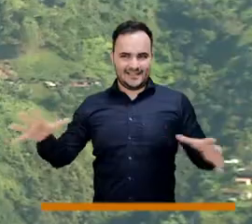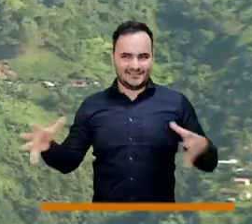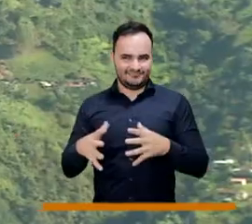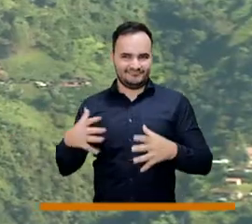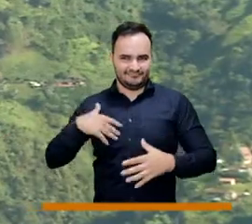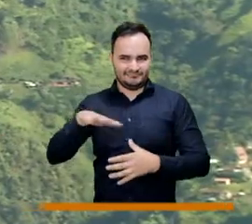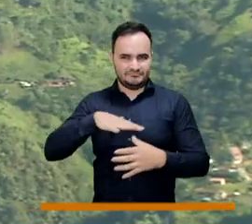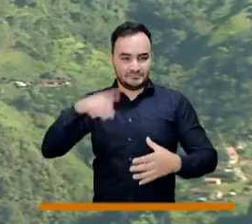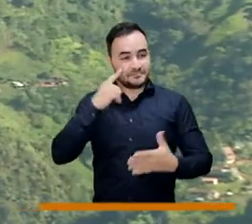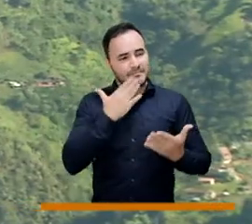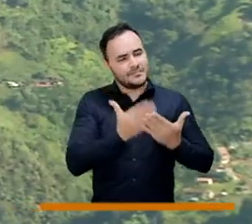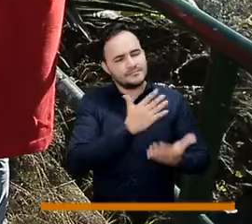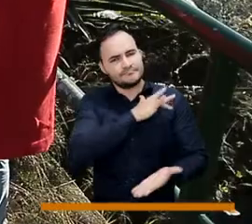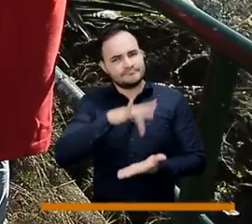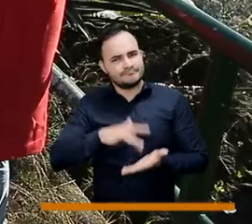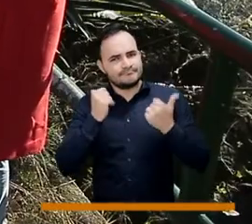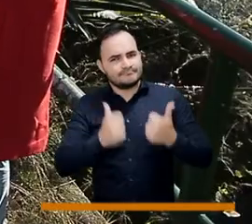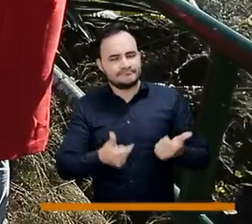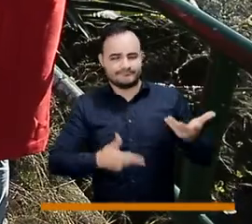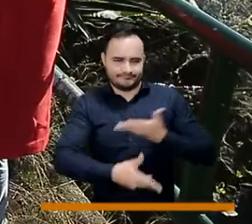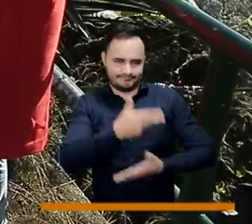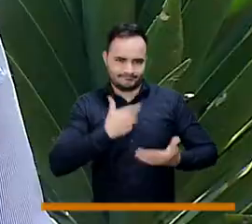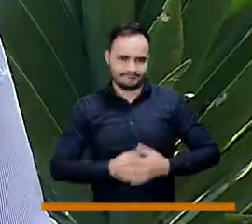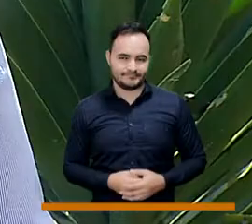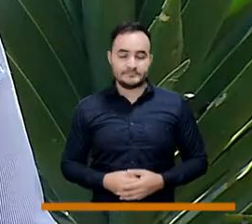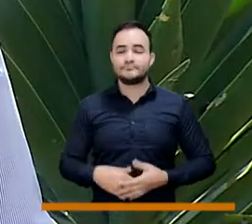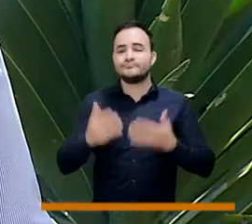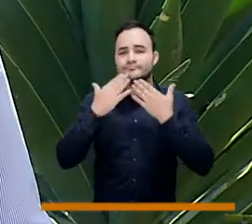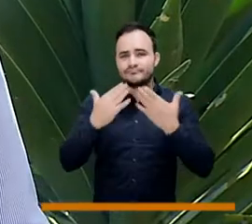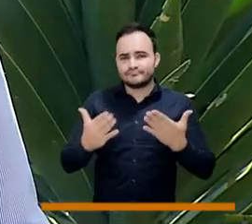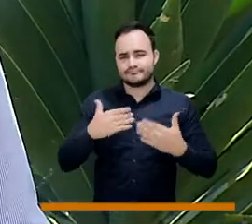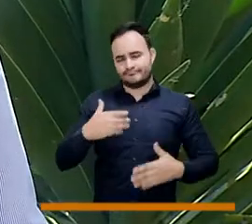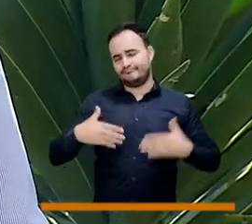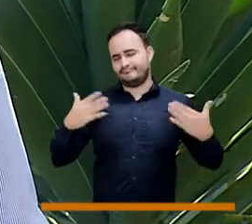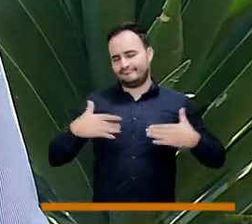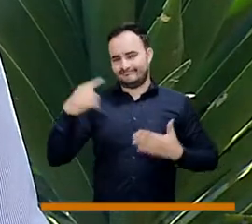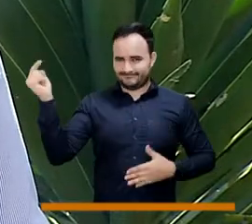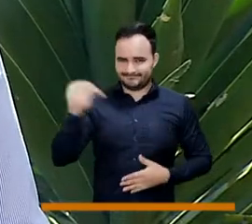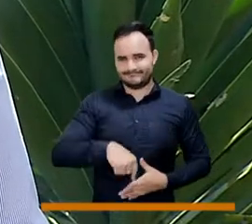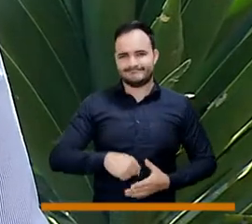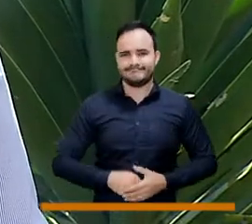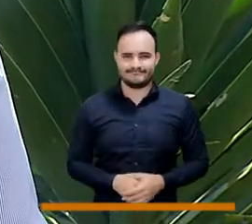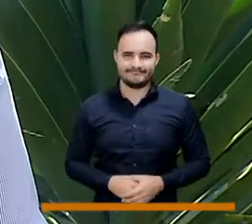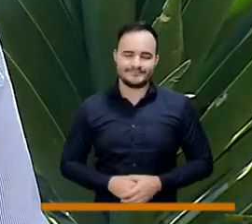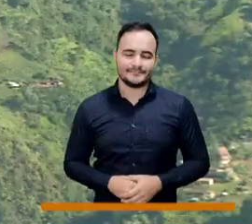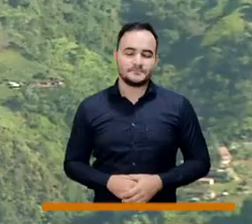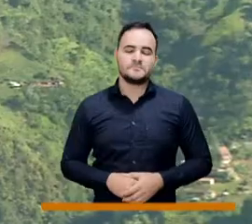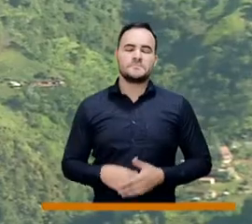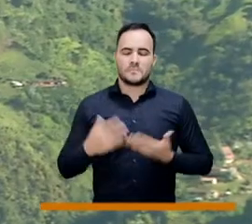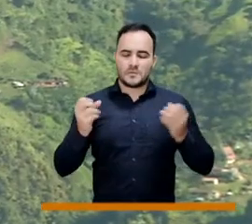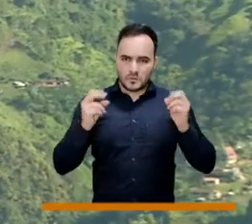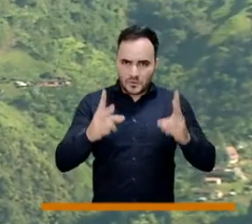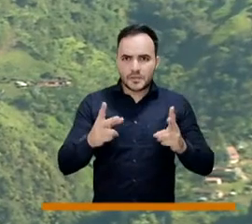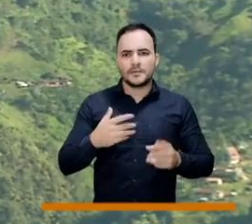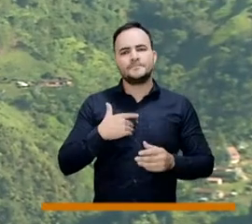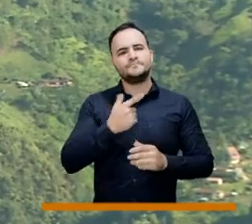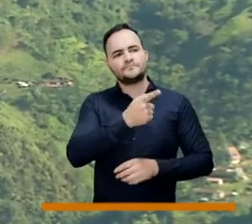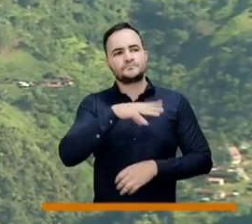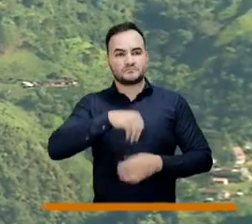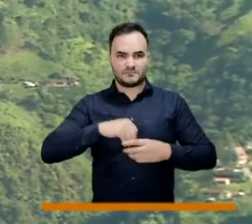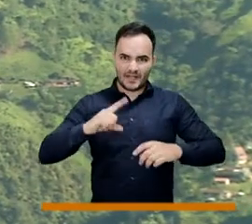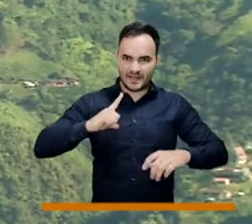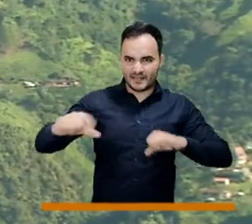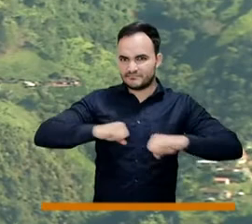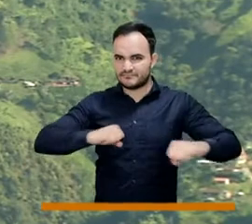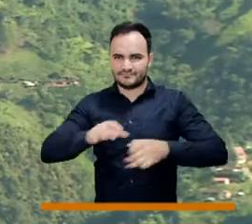Palmitas. Corregidora, gracias por estar con nosotros, bienvenida al espacio. Mucho gusto que estén en el territorio. Bueno, cuéntenos,